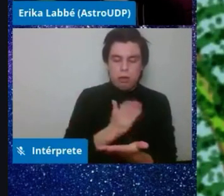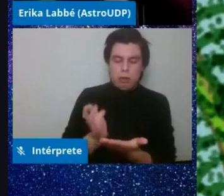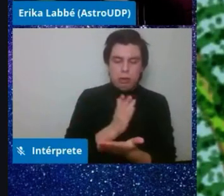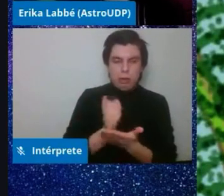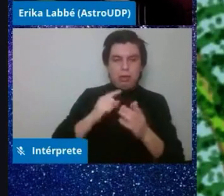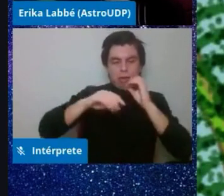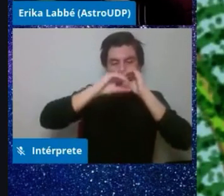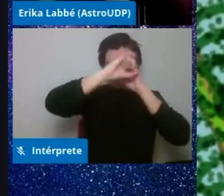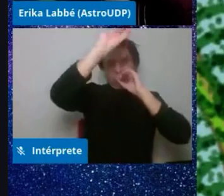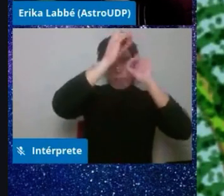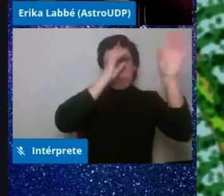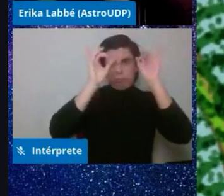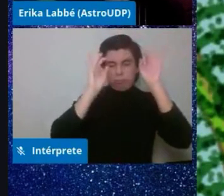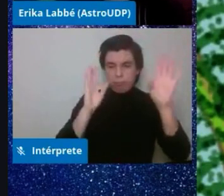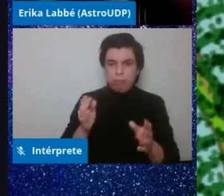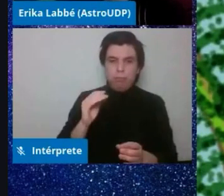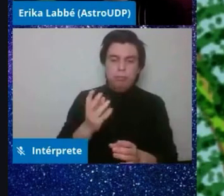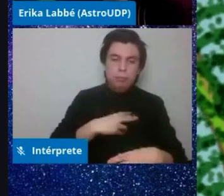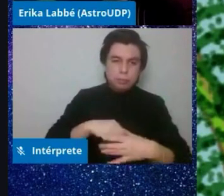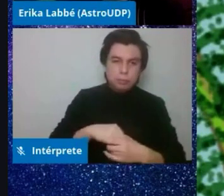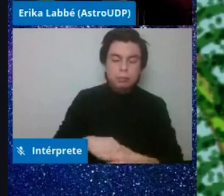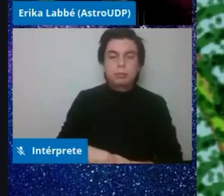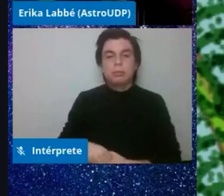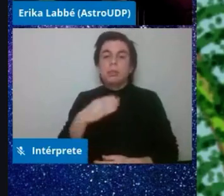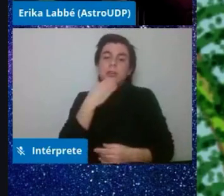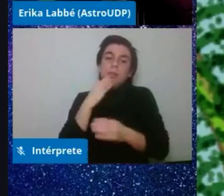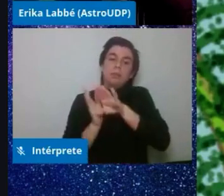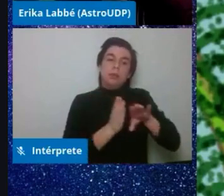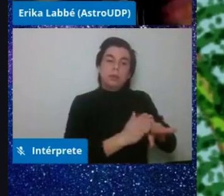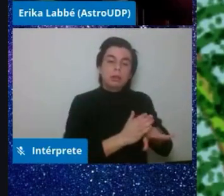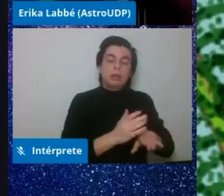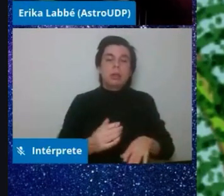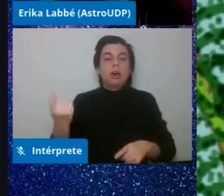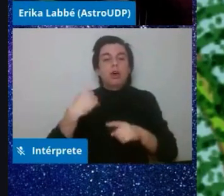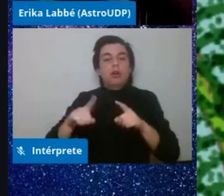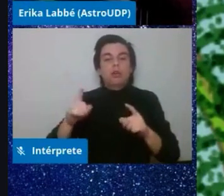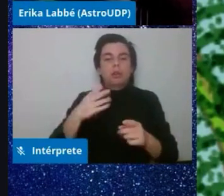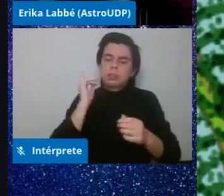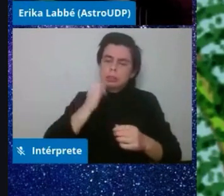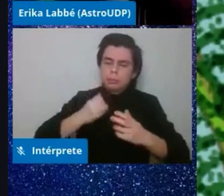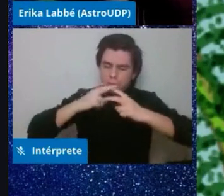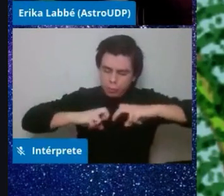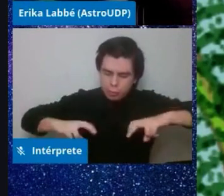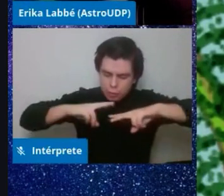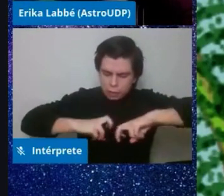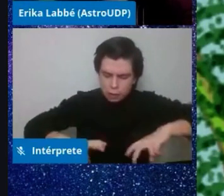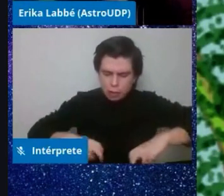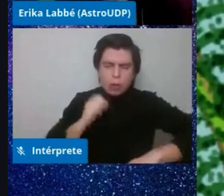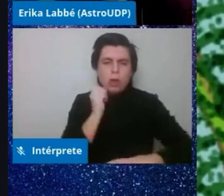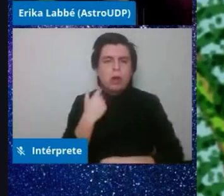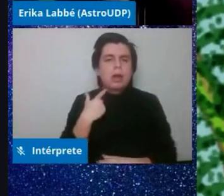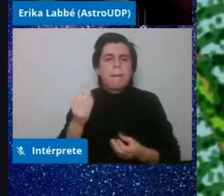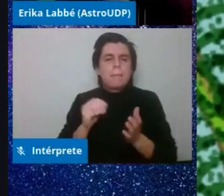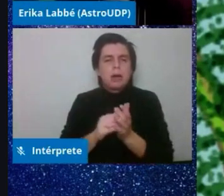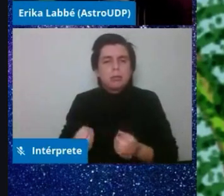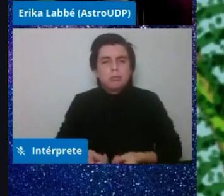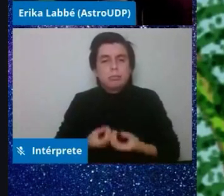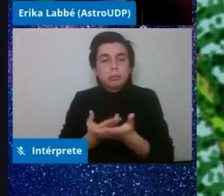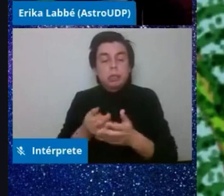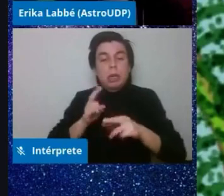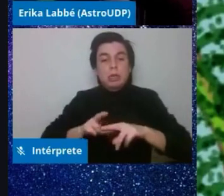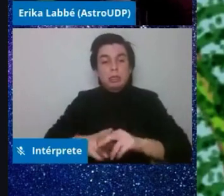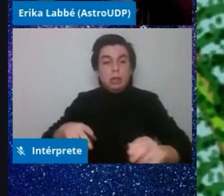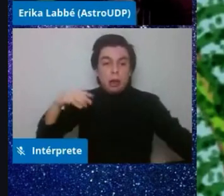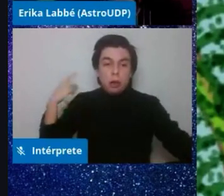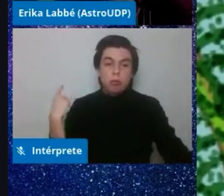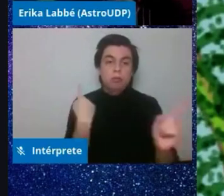que se ha dado gracias a estas ideas de estar investigando todo esto ha sido juntarse más, hacer estas